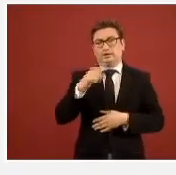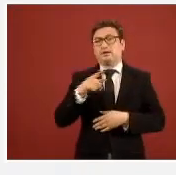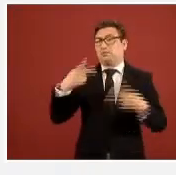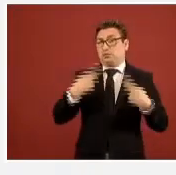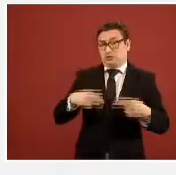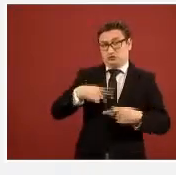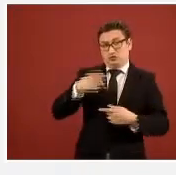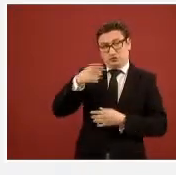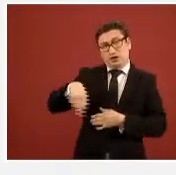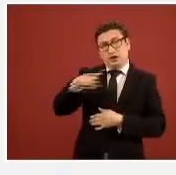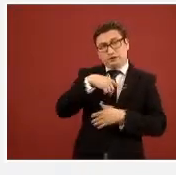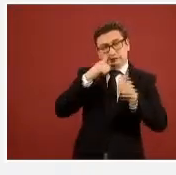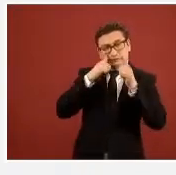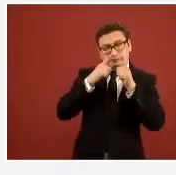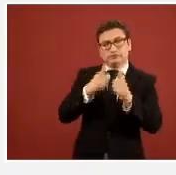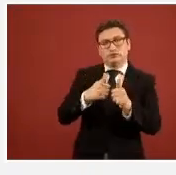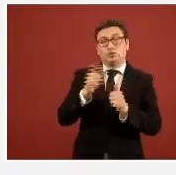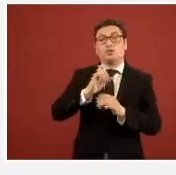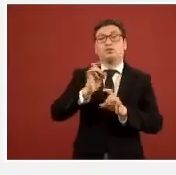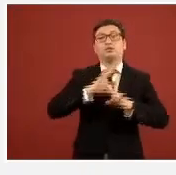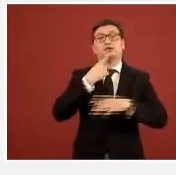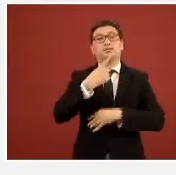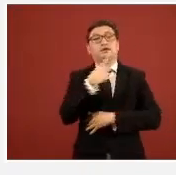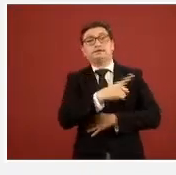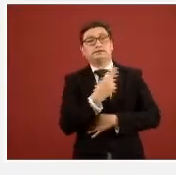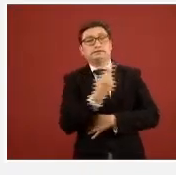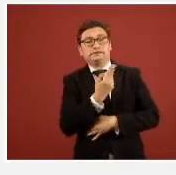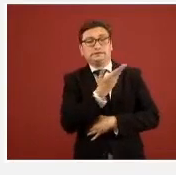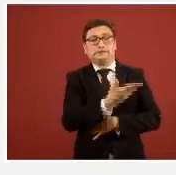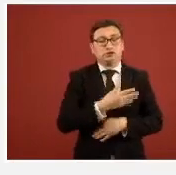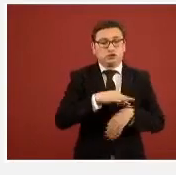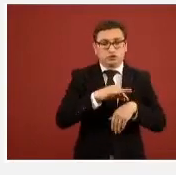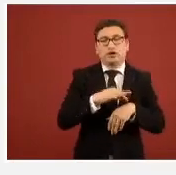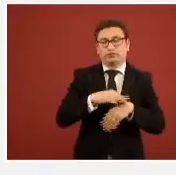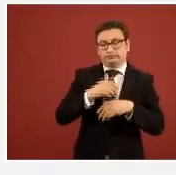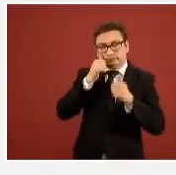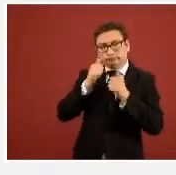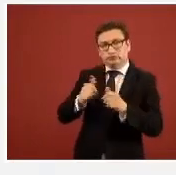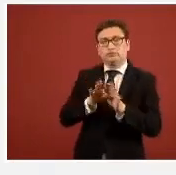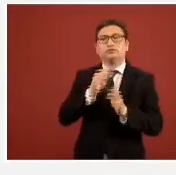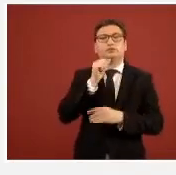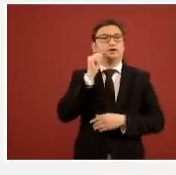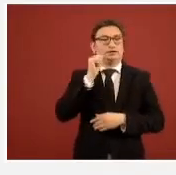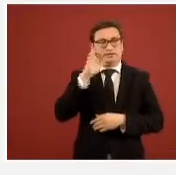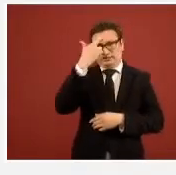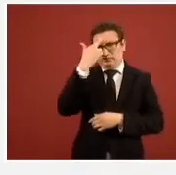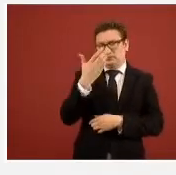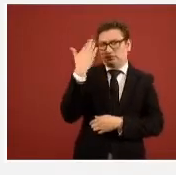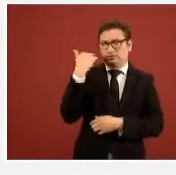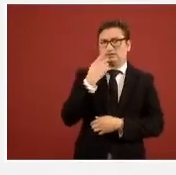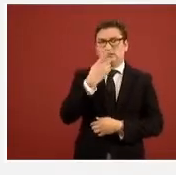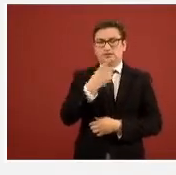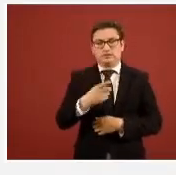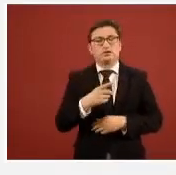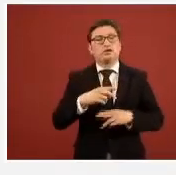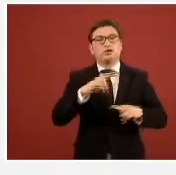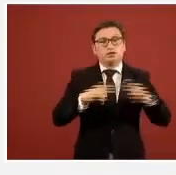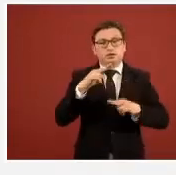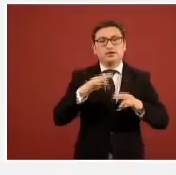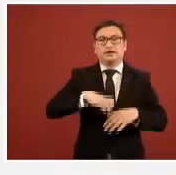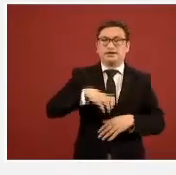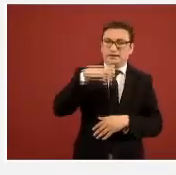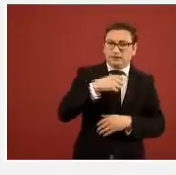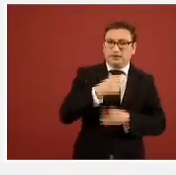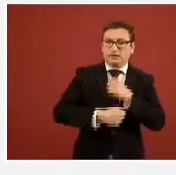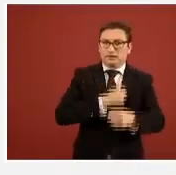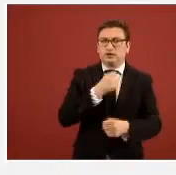personas han sido atendidas una vez que han demandado atención médica. Ayer, si recuerdan, cuando veíamos el punto de corte en relación a la edad de